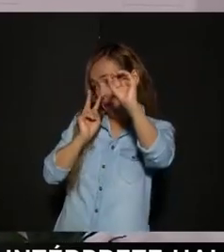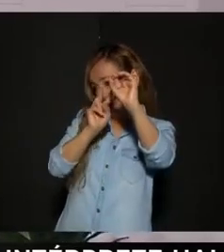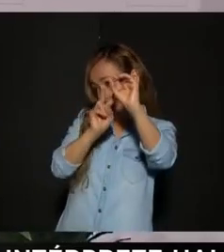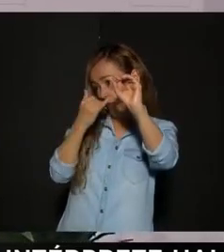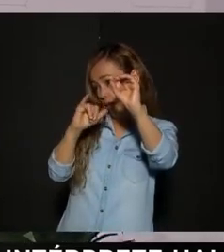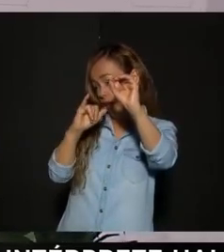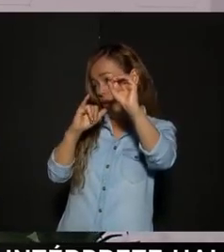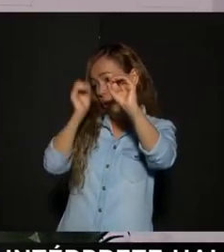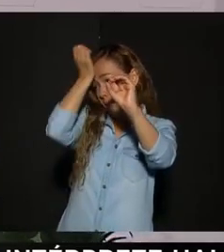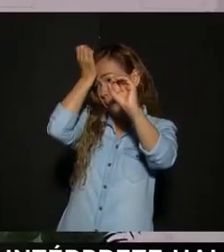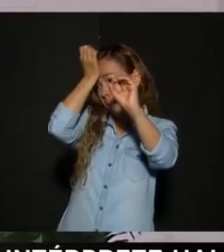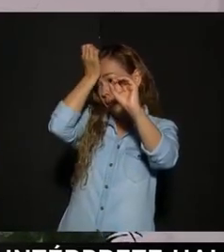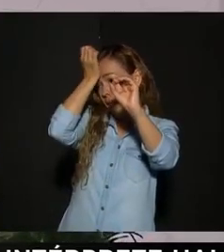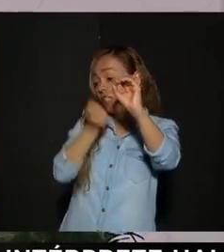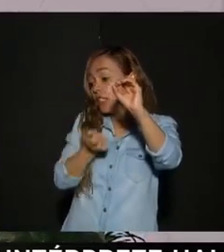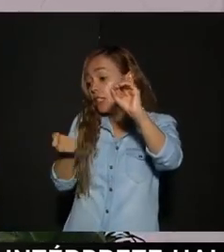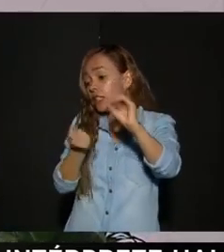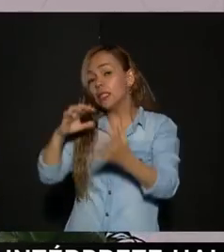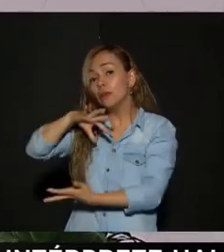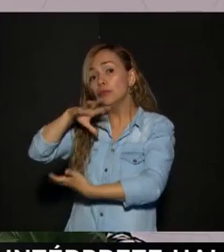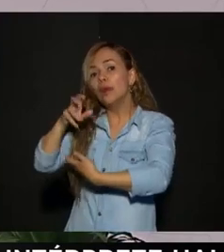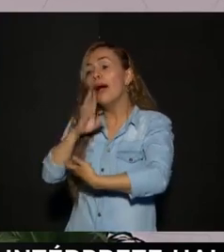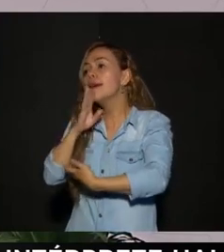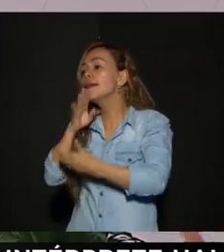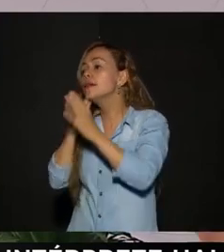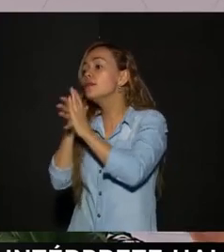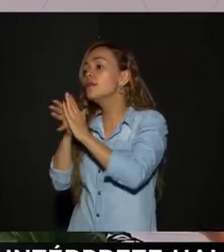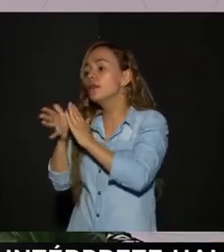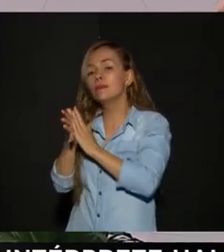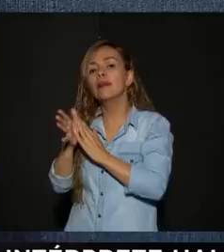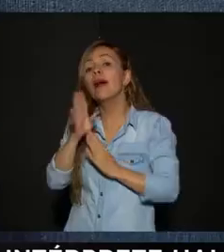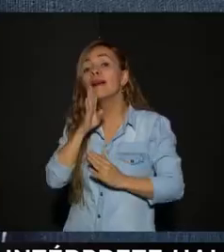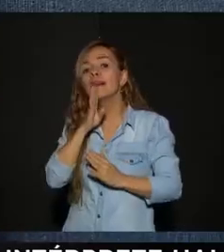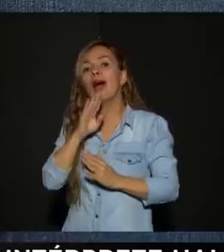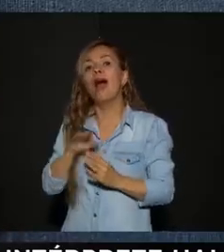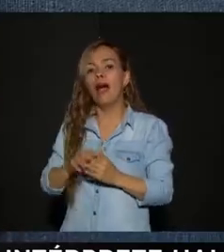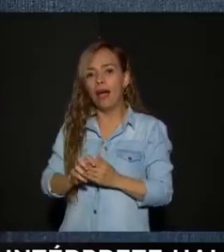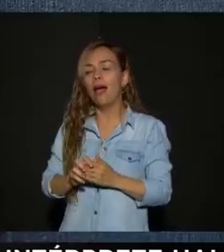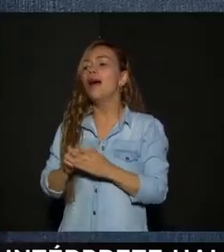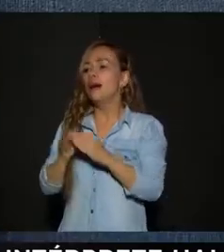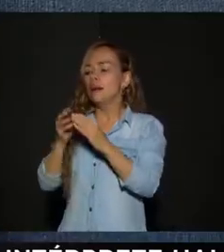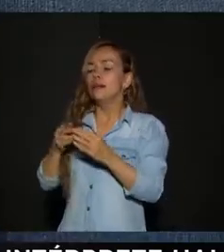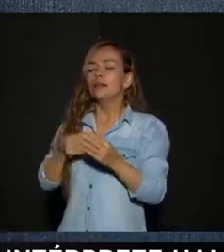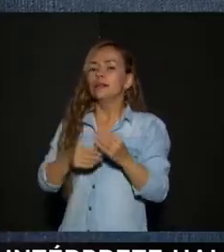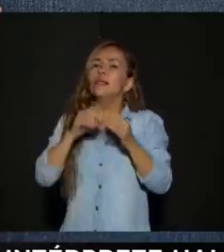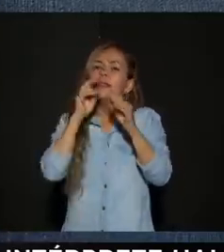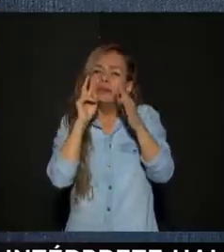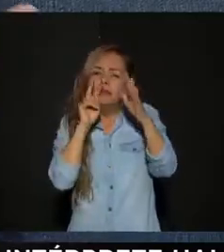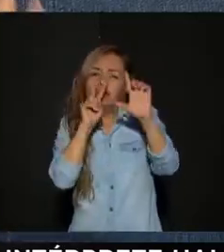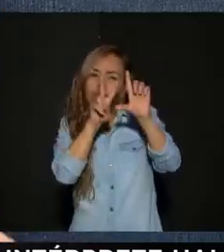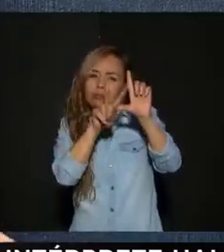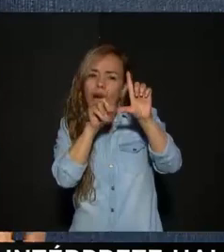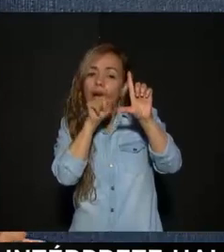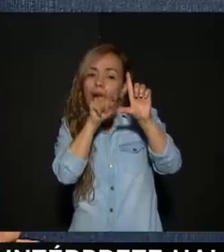asteroide muy cerquita a la Tierra, ¿qué hago? Entonces, ¿a quién informo? Reportamos esto al observatorio que nos mandó las